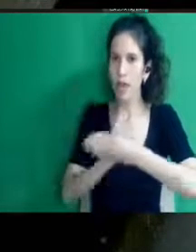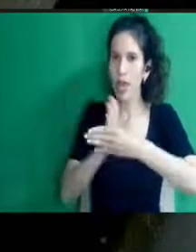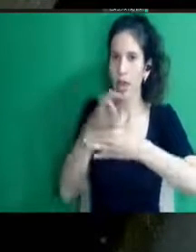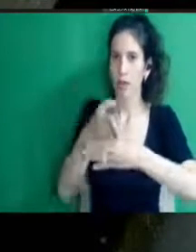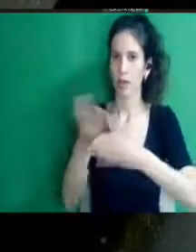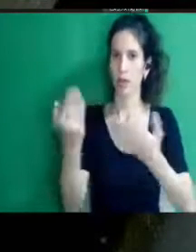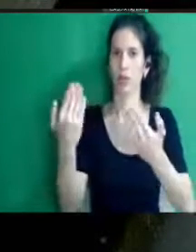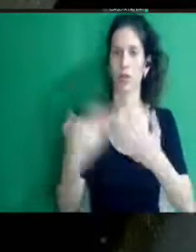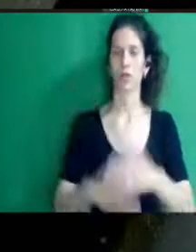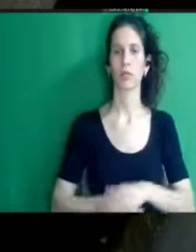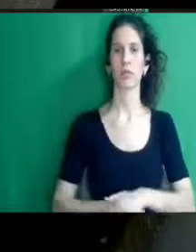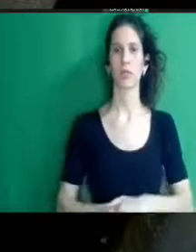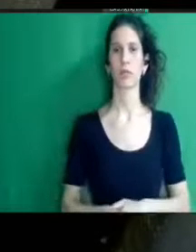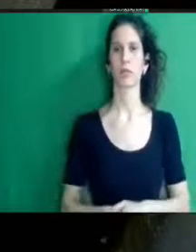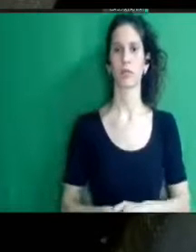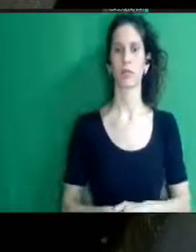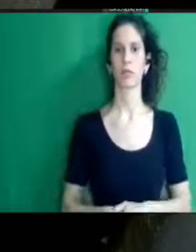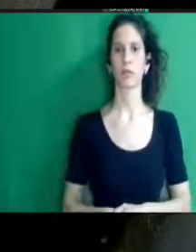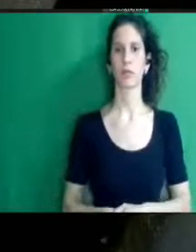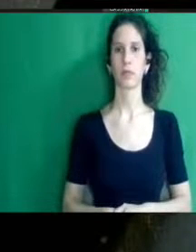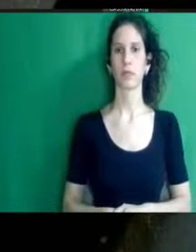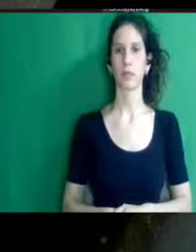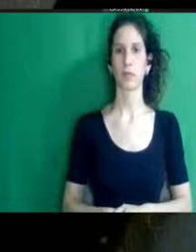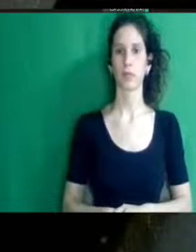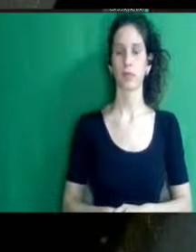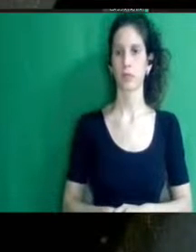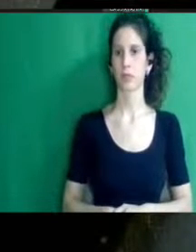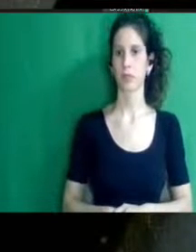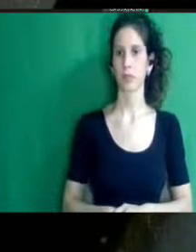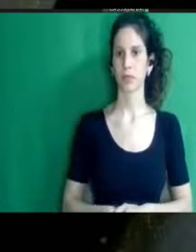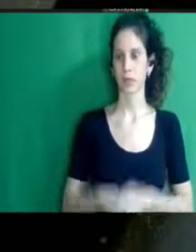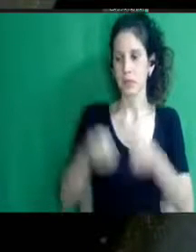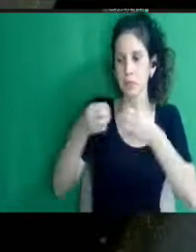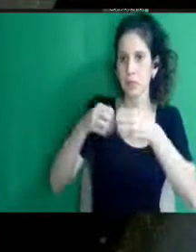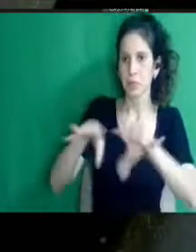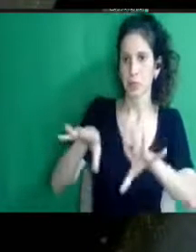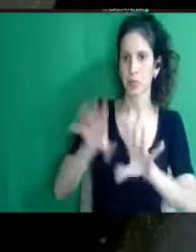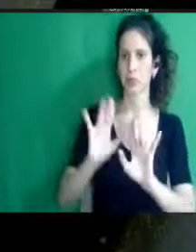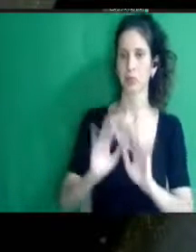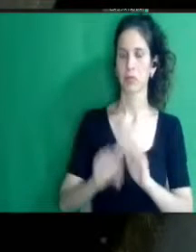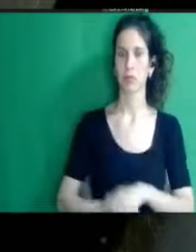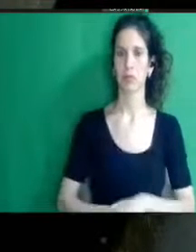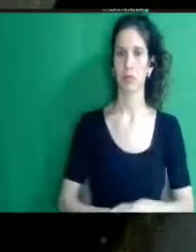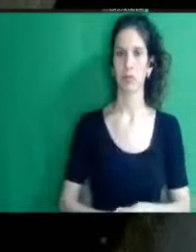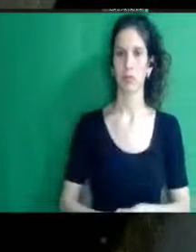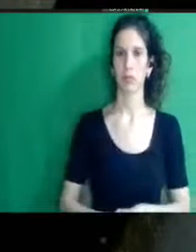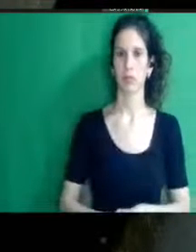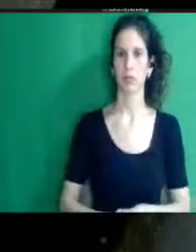Si les parece, pueden presentar cuando quieran. Para que nos permita compartir pantalla, por